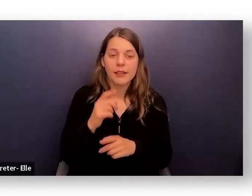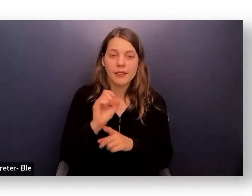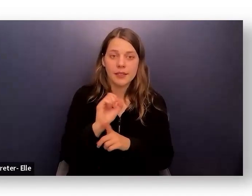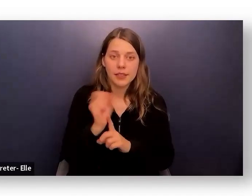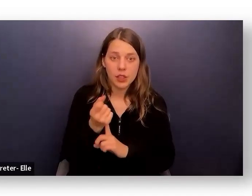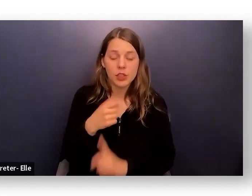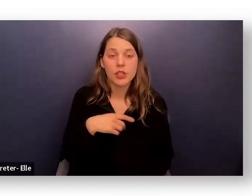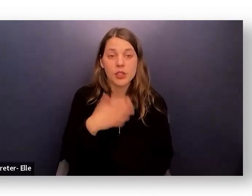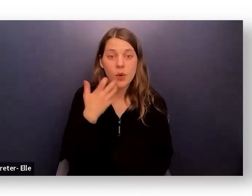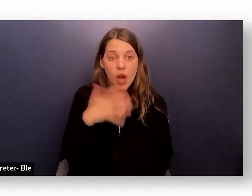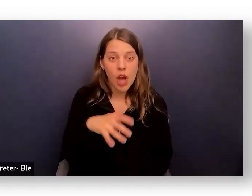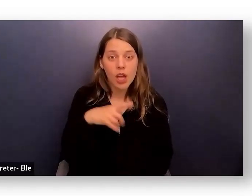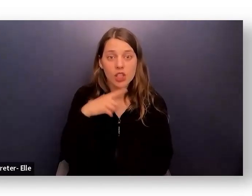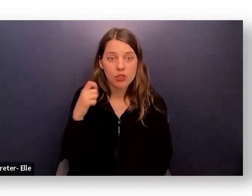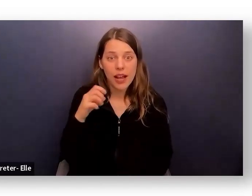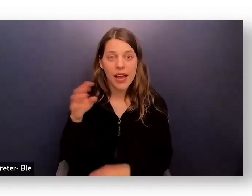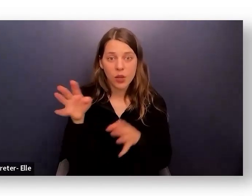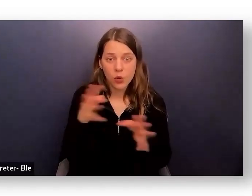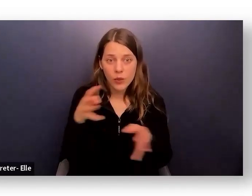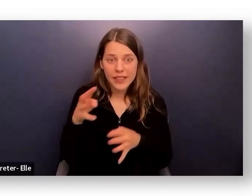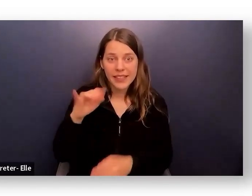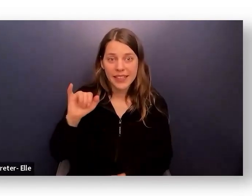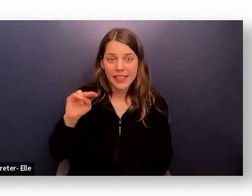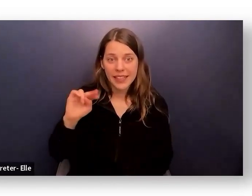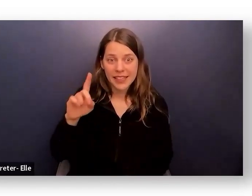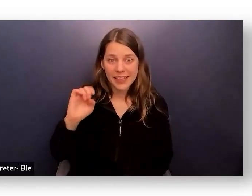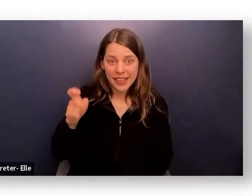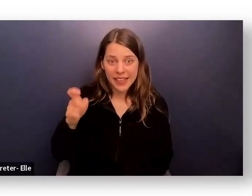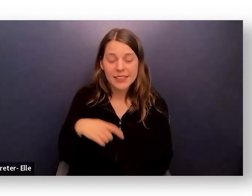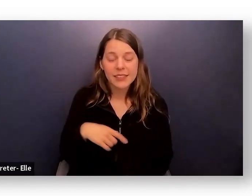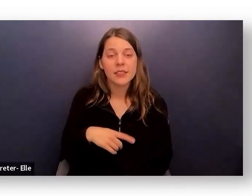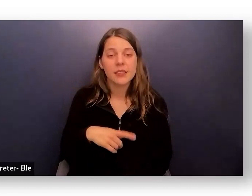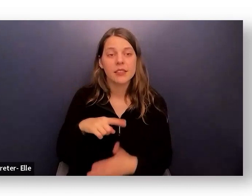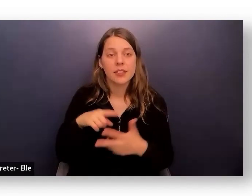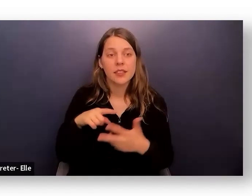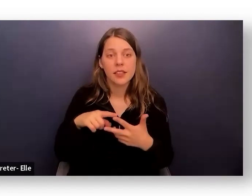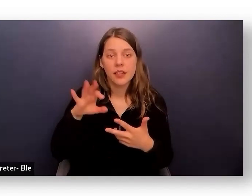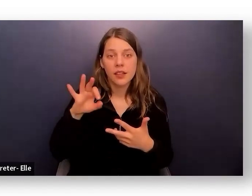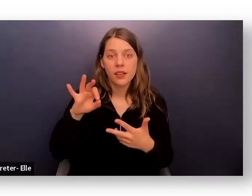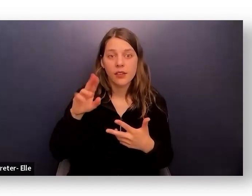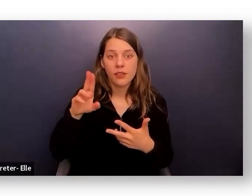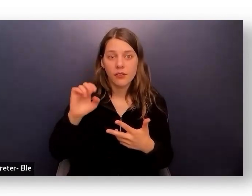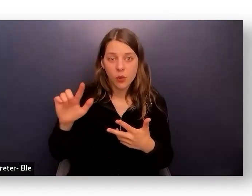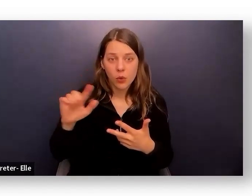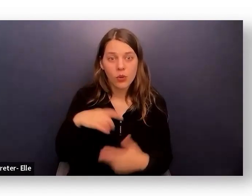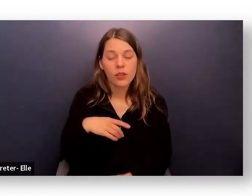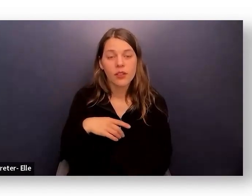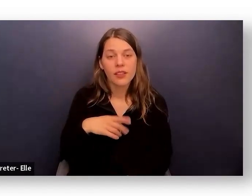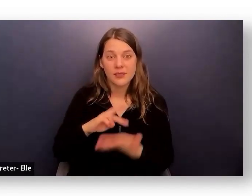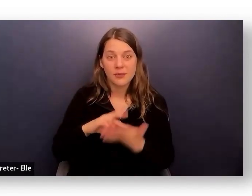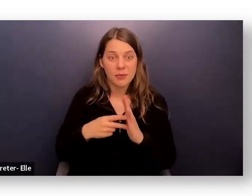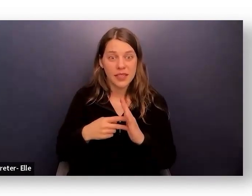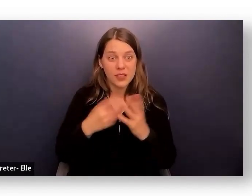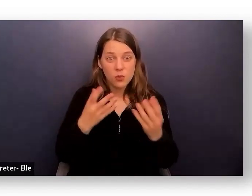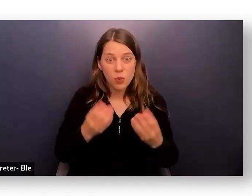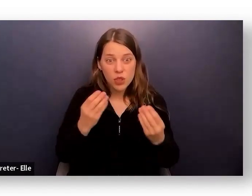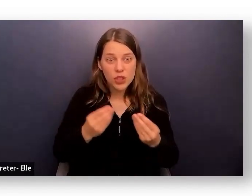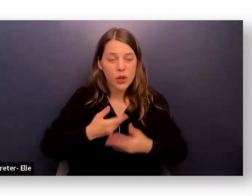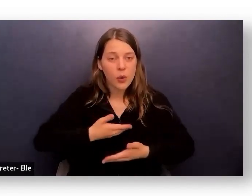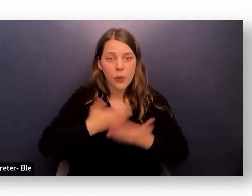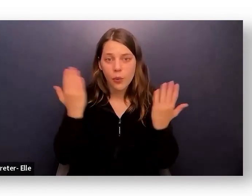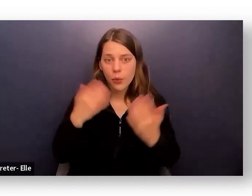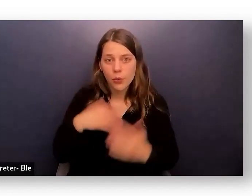energía. Estamos buscando las condiciones, combinación de condiciones, los combustibles